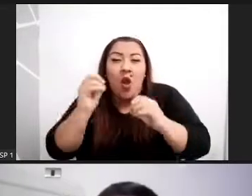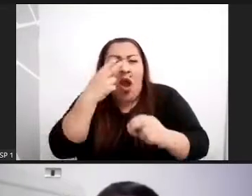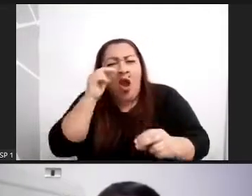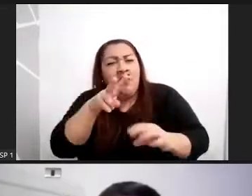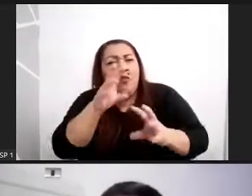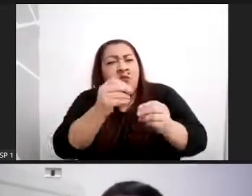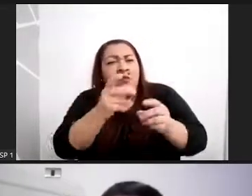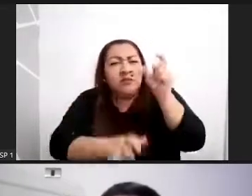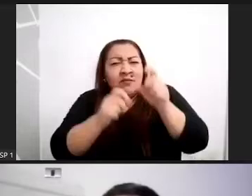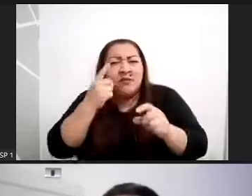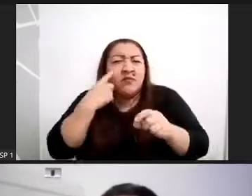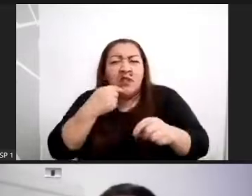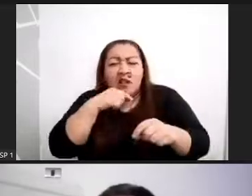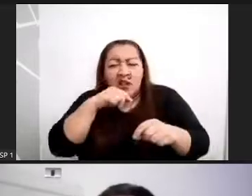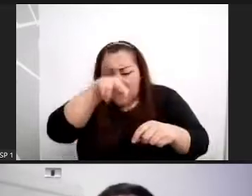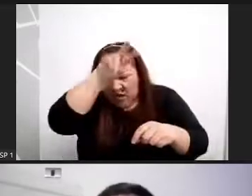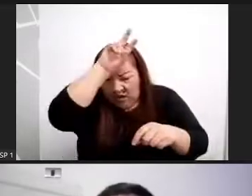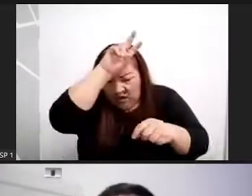y peruanas